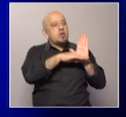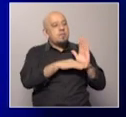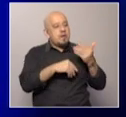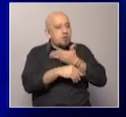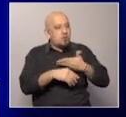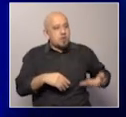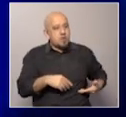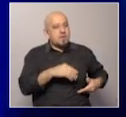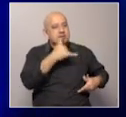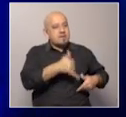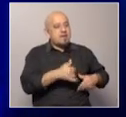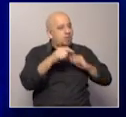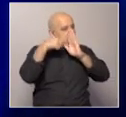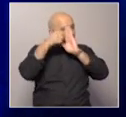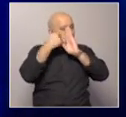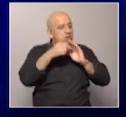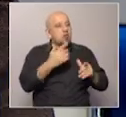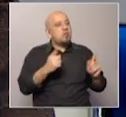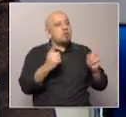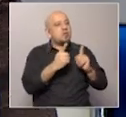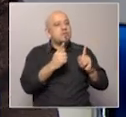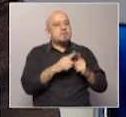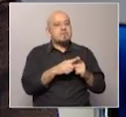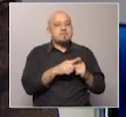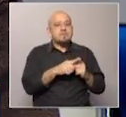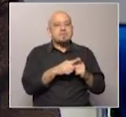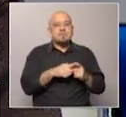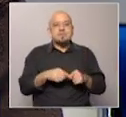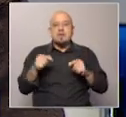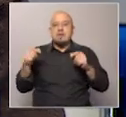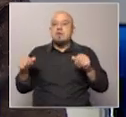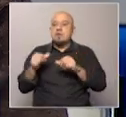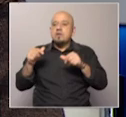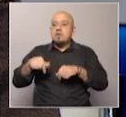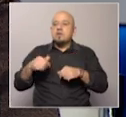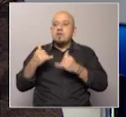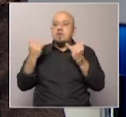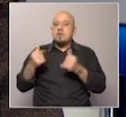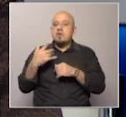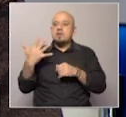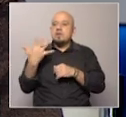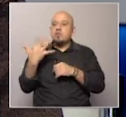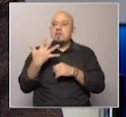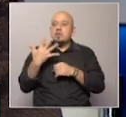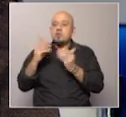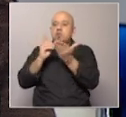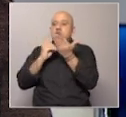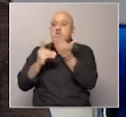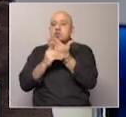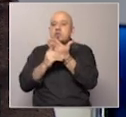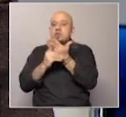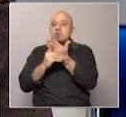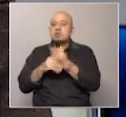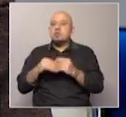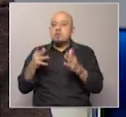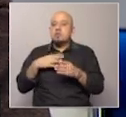aparte tendrás un spot también como lo podemos resumir brevemente bueno estamos cerrando el catálogo en estos días son 55 proyectos 55